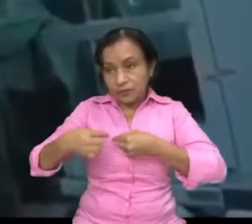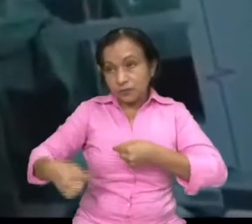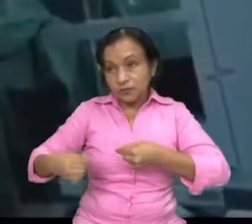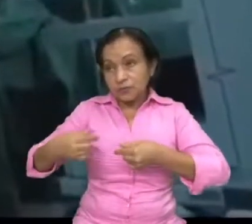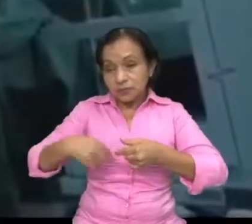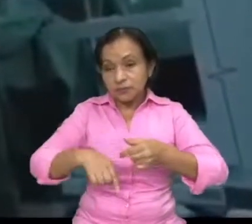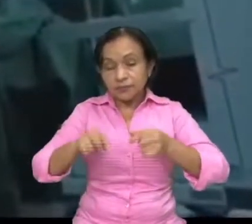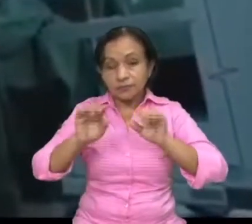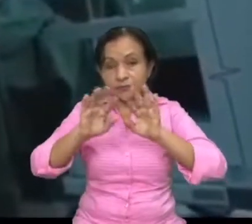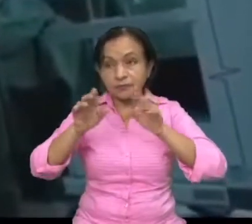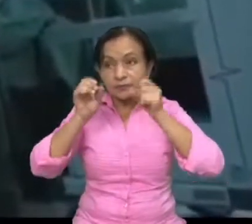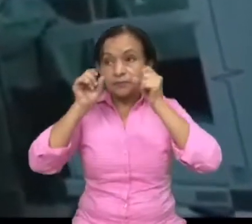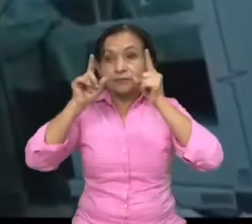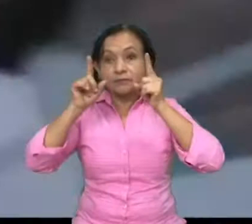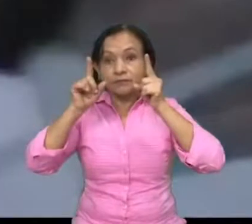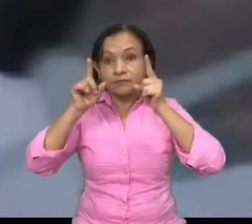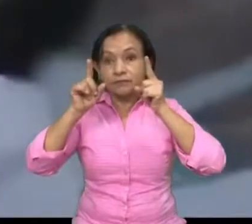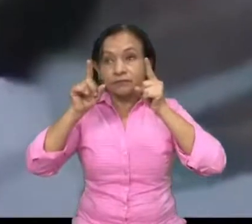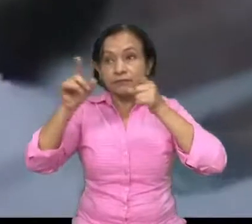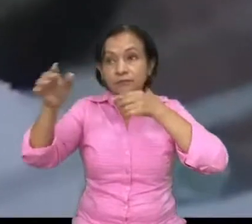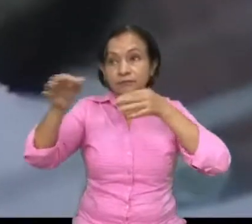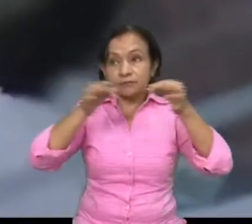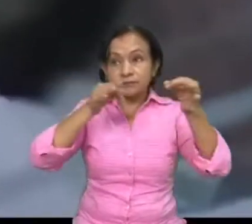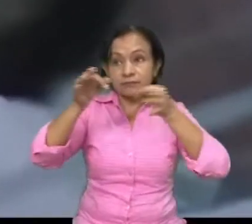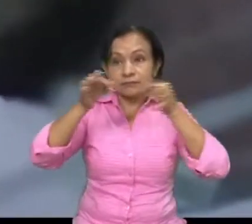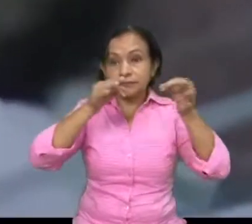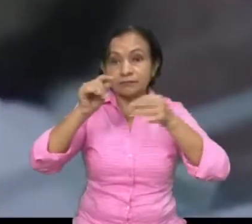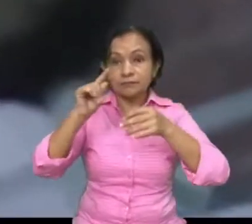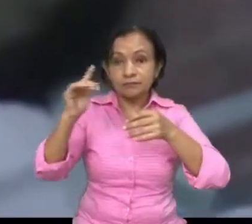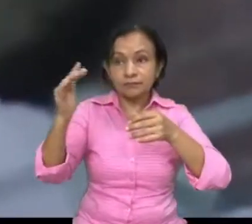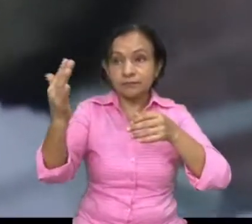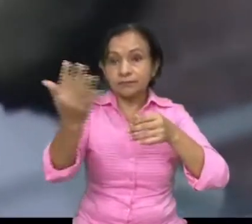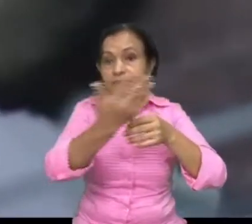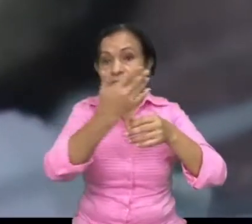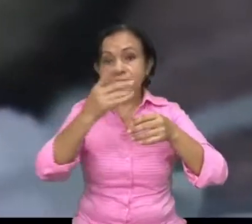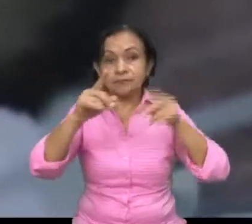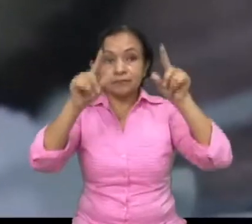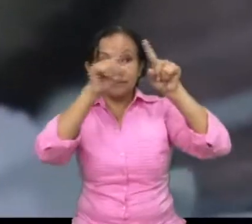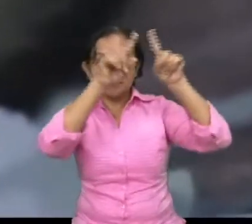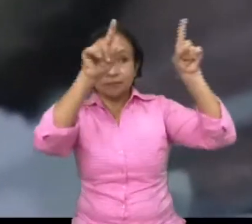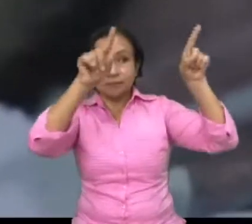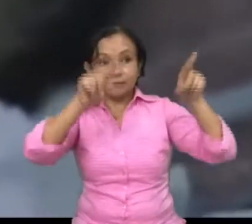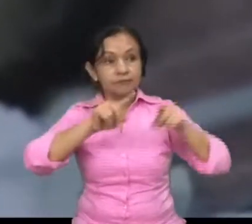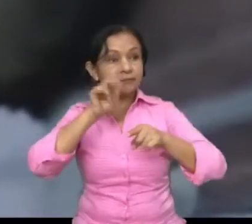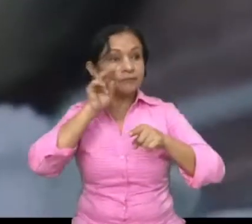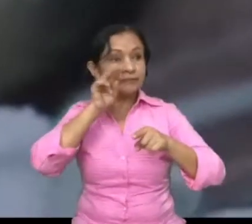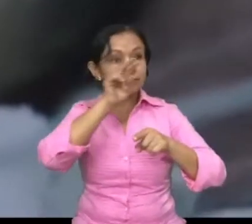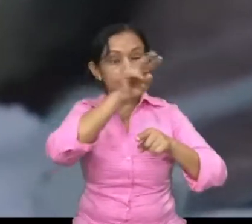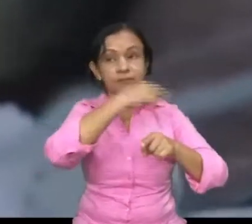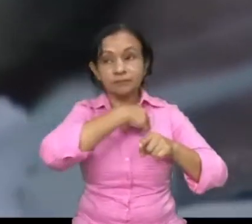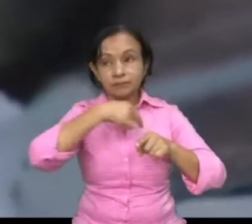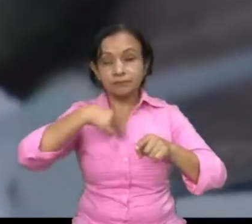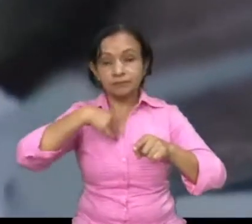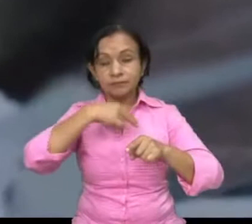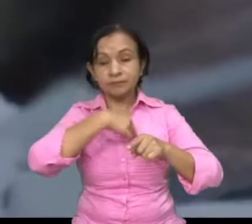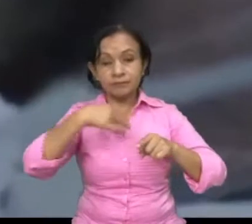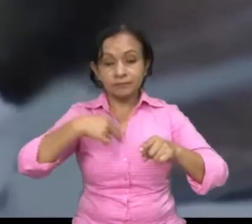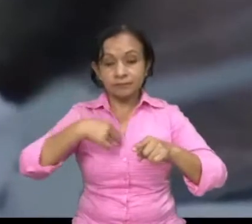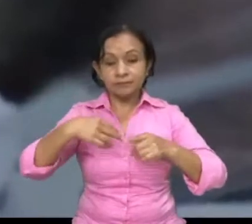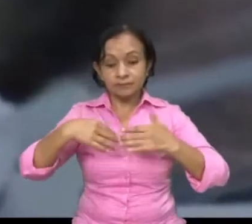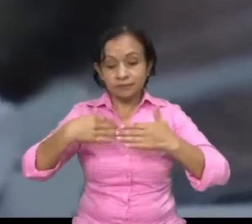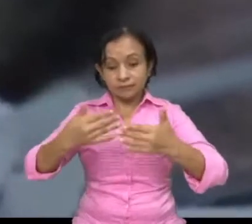la paciente está despierta, se le está explicando todo el proceso, hay una pantalla donde la paciente está visualizando lo que se le está